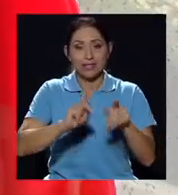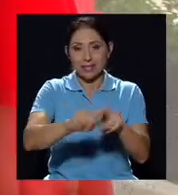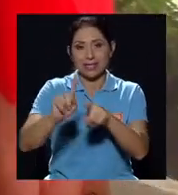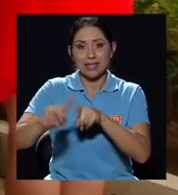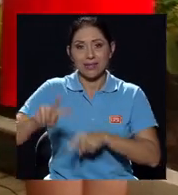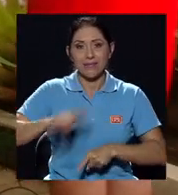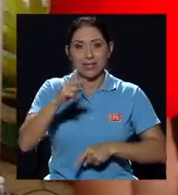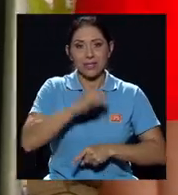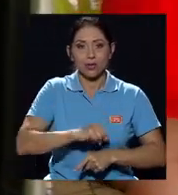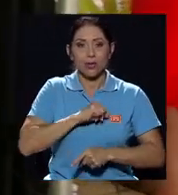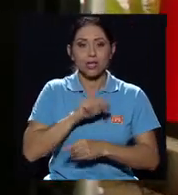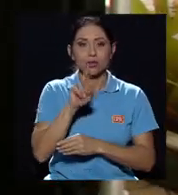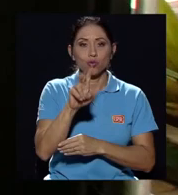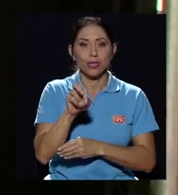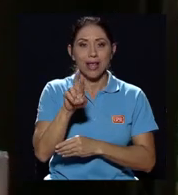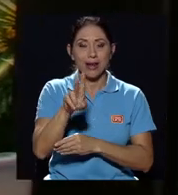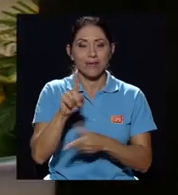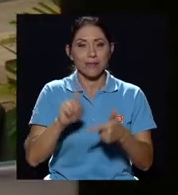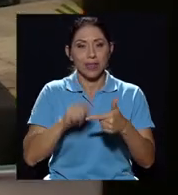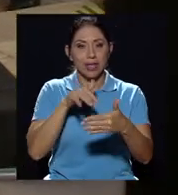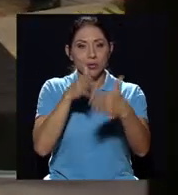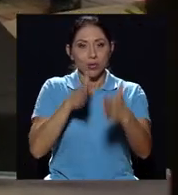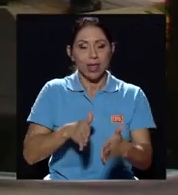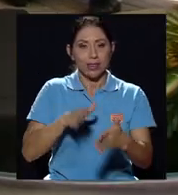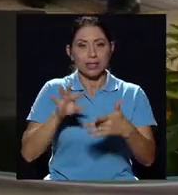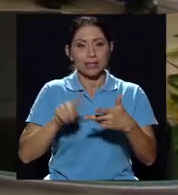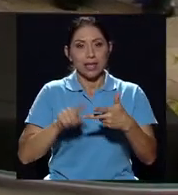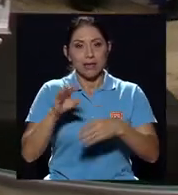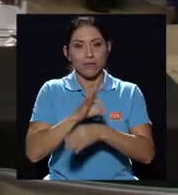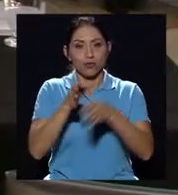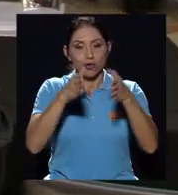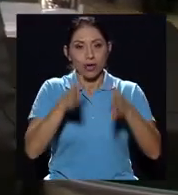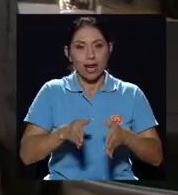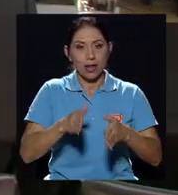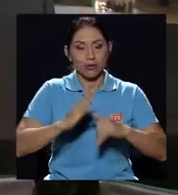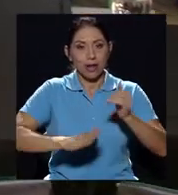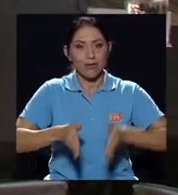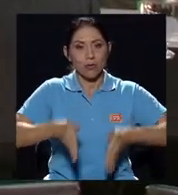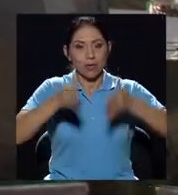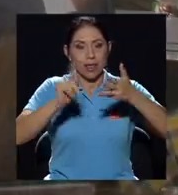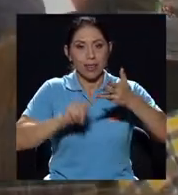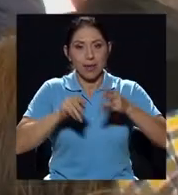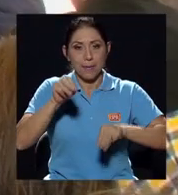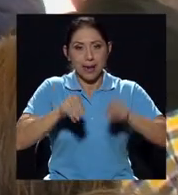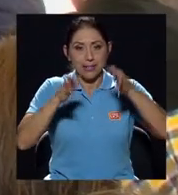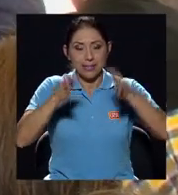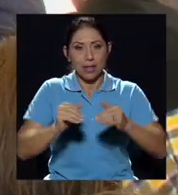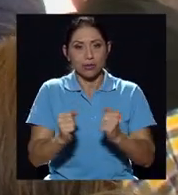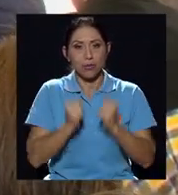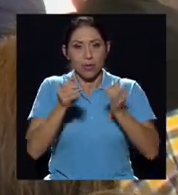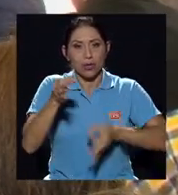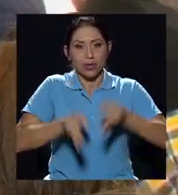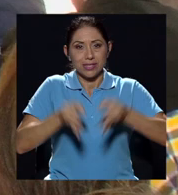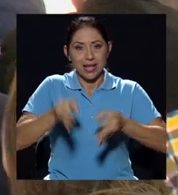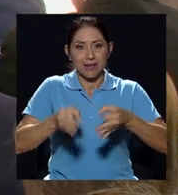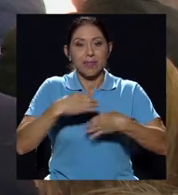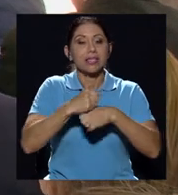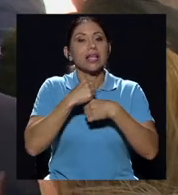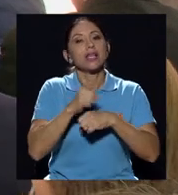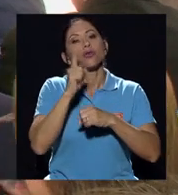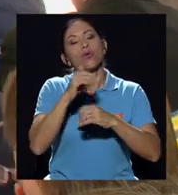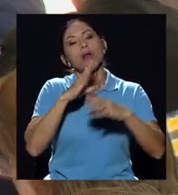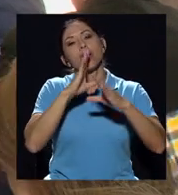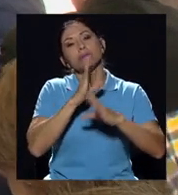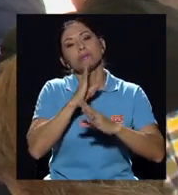UCR, estudiantes y funcionarios de la facultad y magistrados del Poder Judicial. Se realizó una semblanza de la